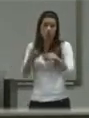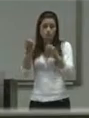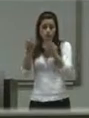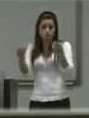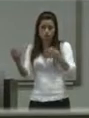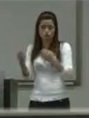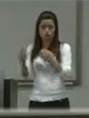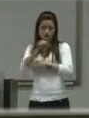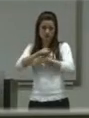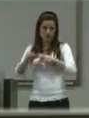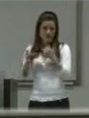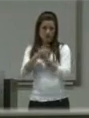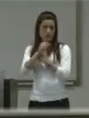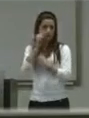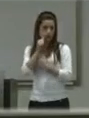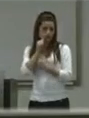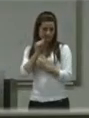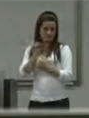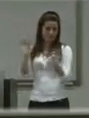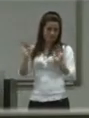la otra pregunta es